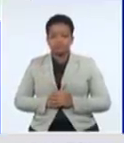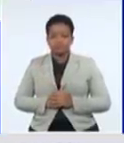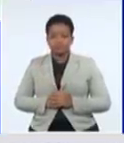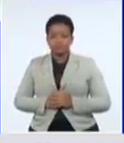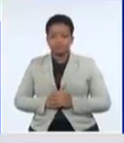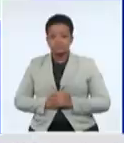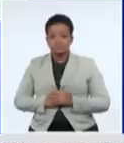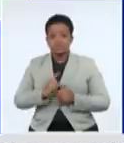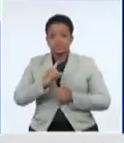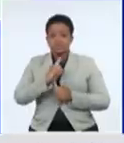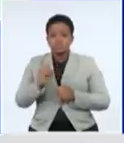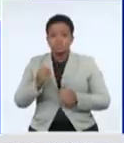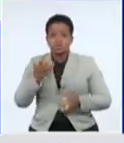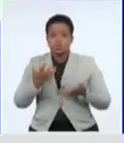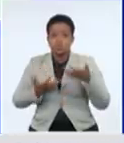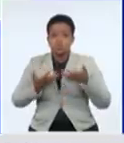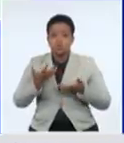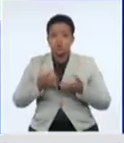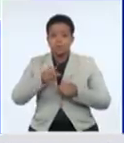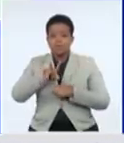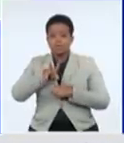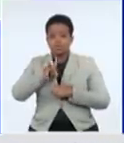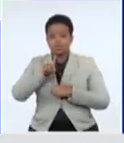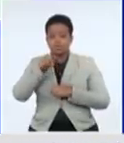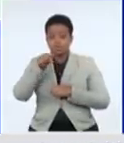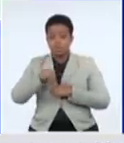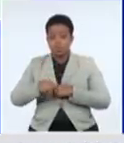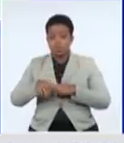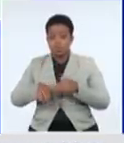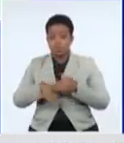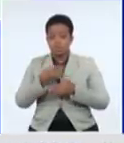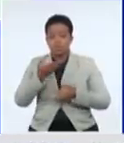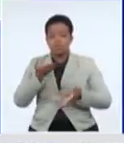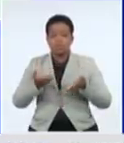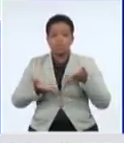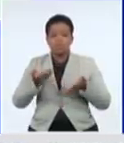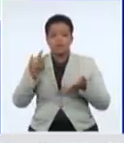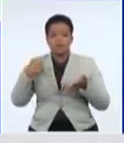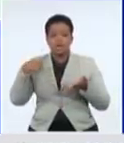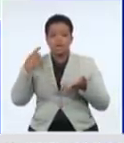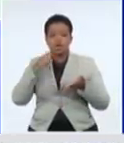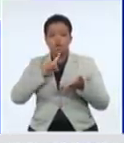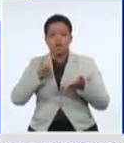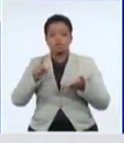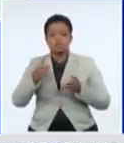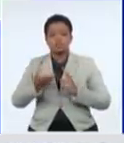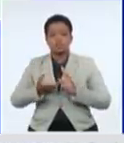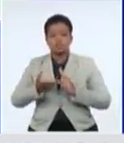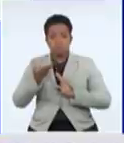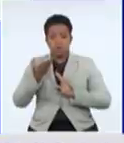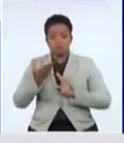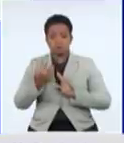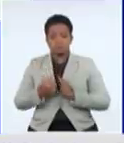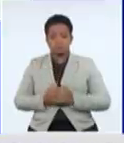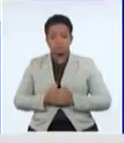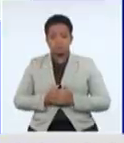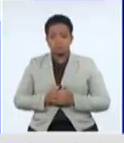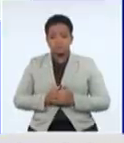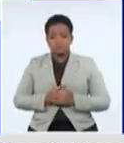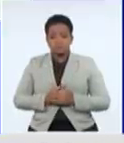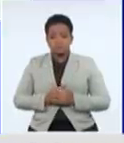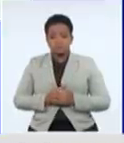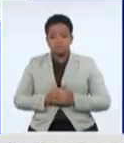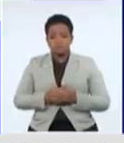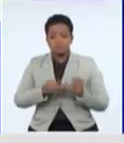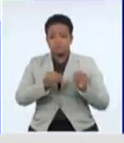Cienfuegos, 21 casos autóctonos en esta jornada, 11 casos más en relación con la jornada precedente y con una transmisión